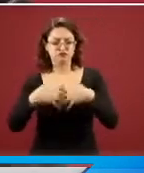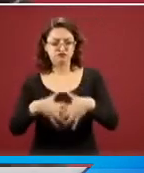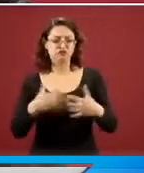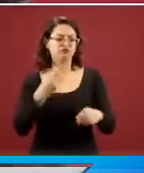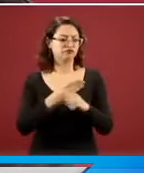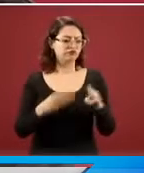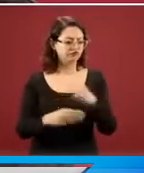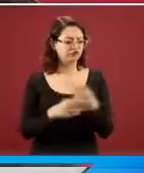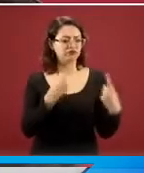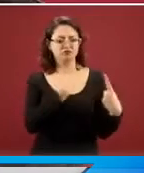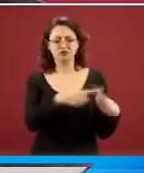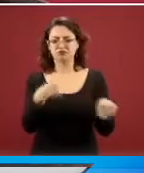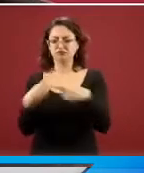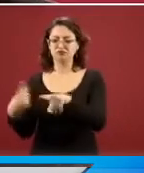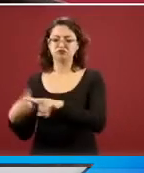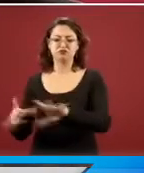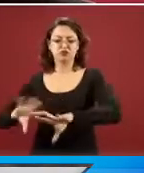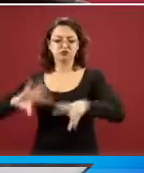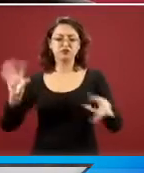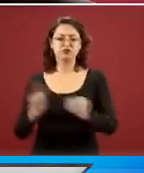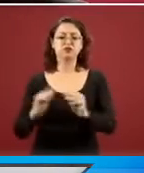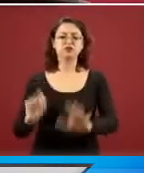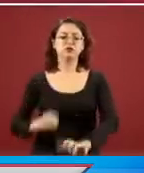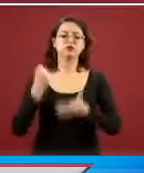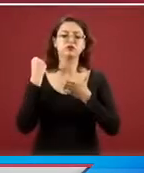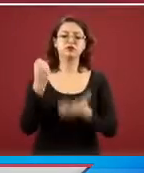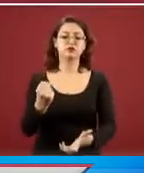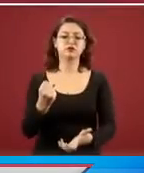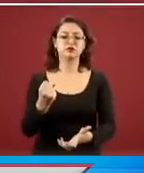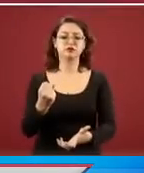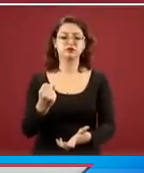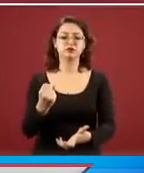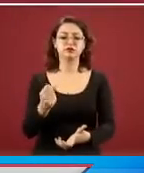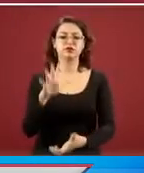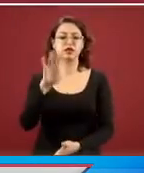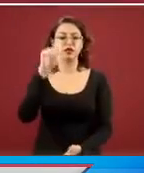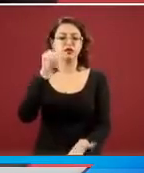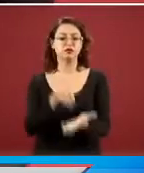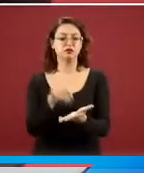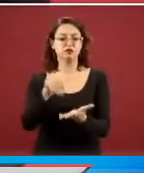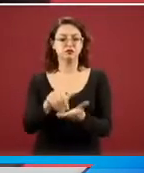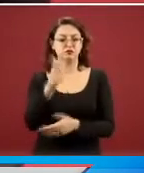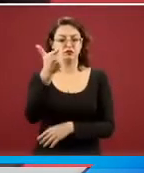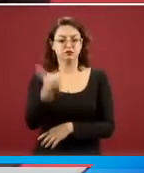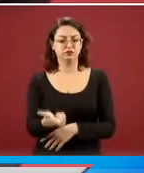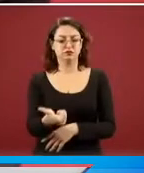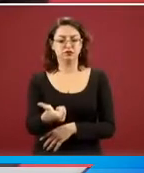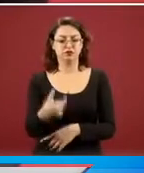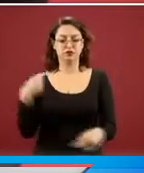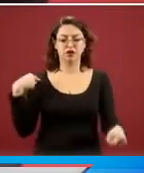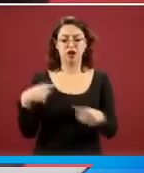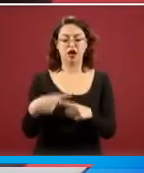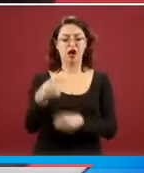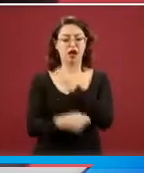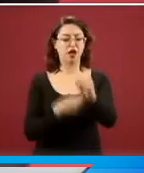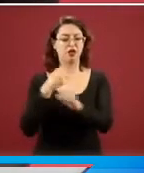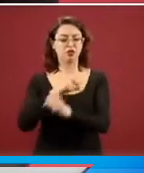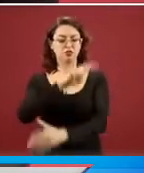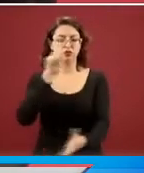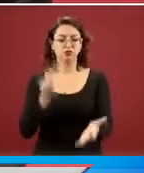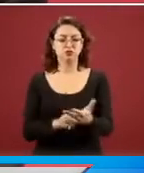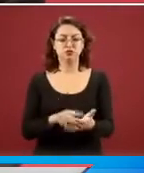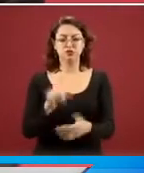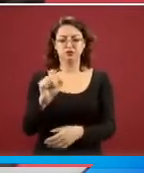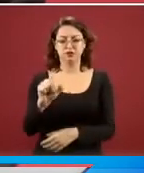una explicación, por lo que solicitó dentro de la misma conferencia la comparecencia de la secretaria Luisa María Alcalde para que informe lo que ocurre con